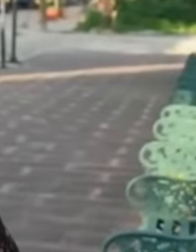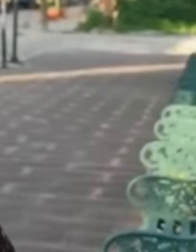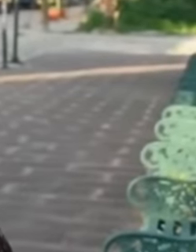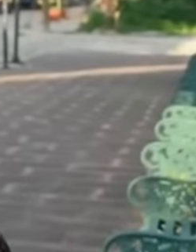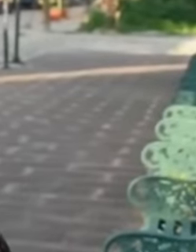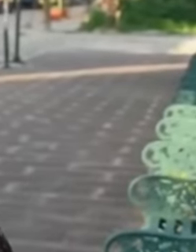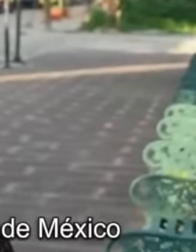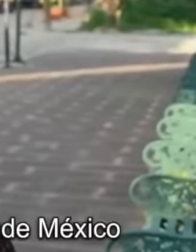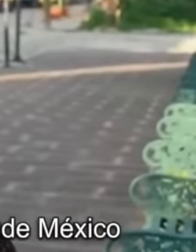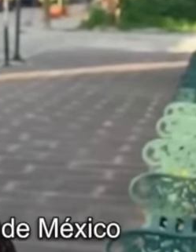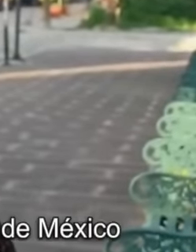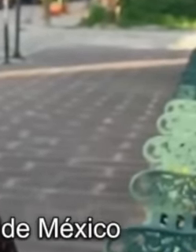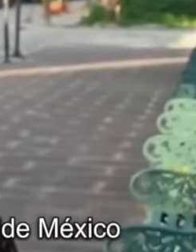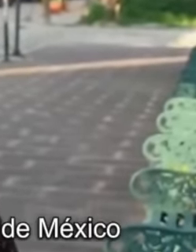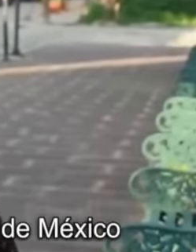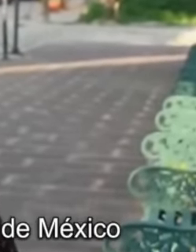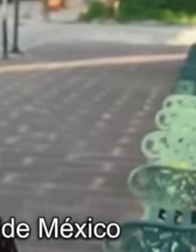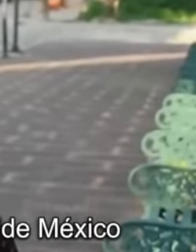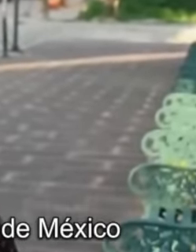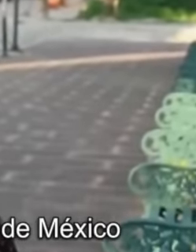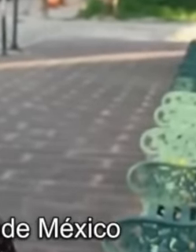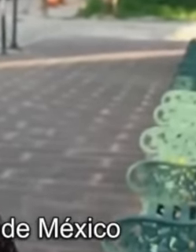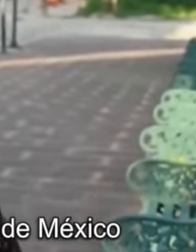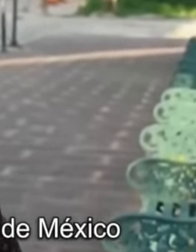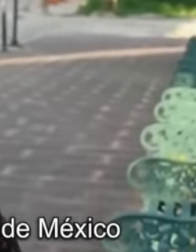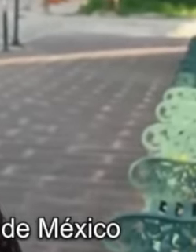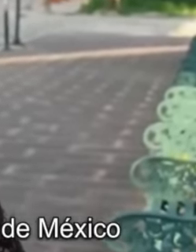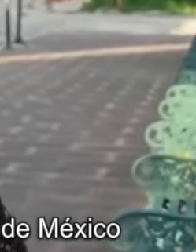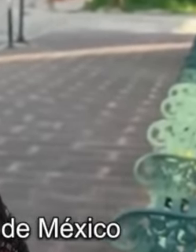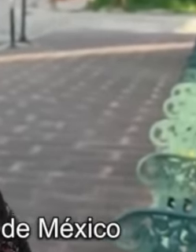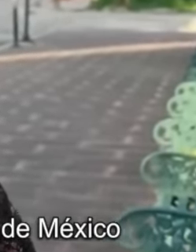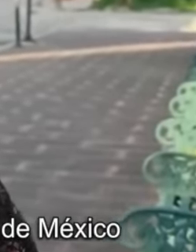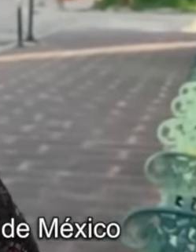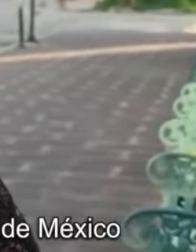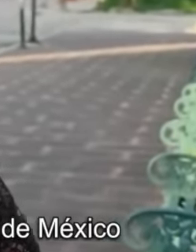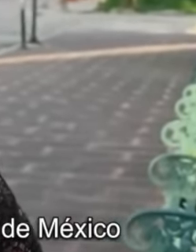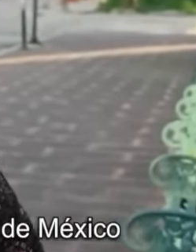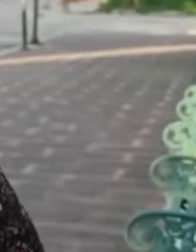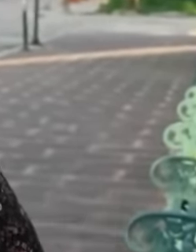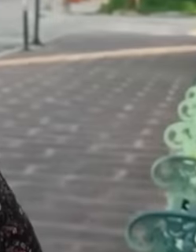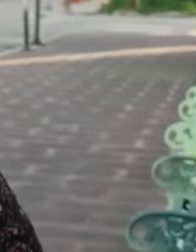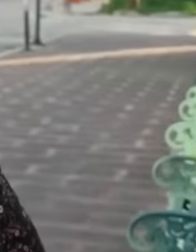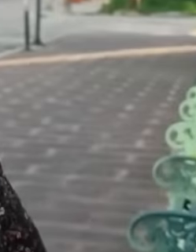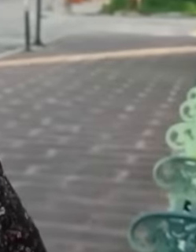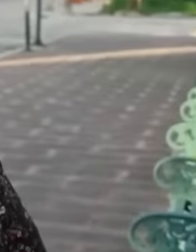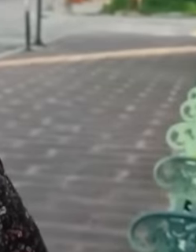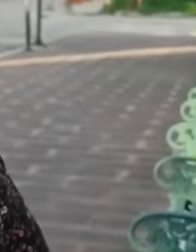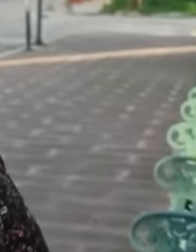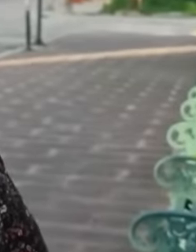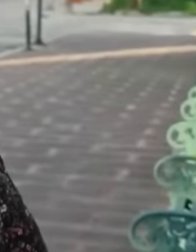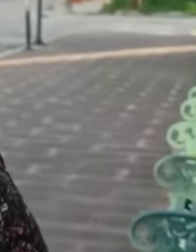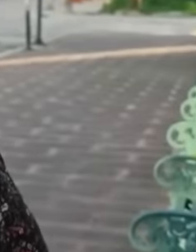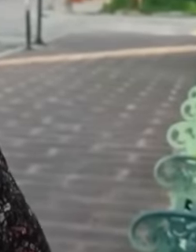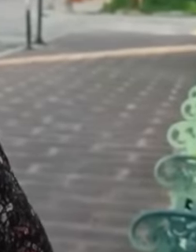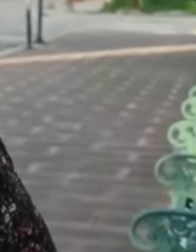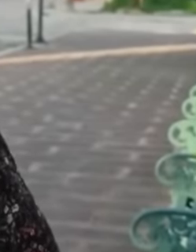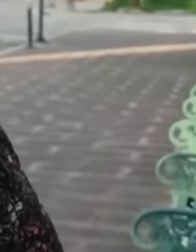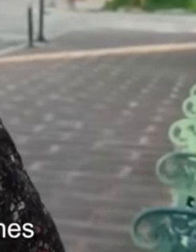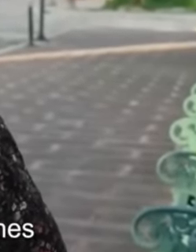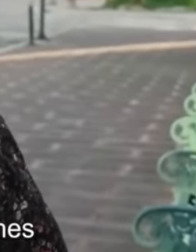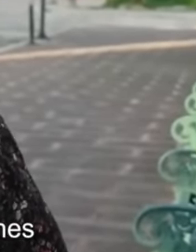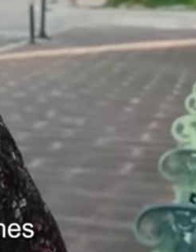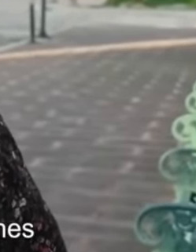un proceso de trabajo conjunto entre las autoridades del Gobierno de México y las comunidades afectadas por la